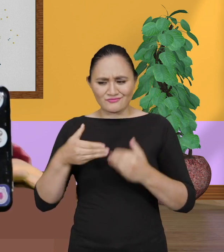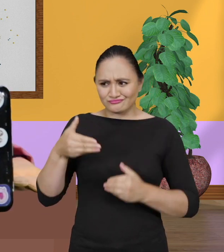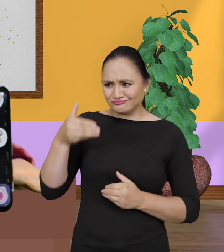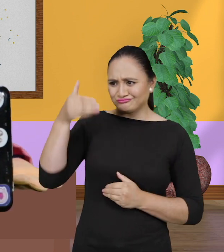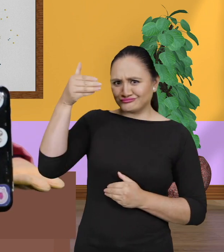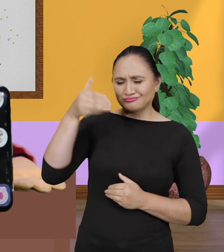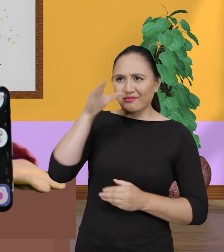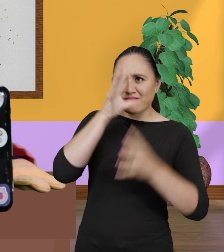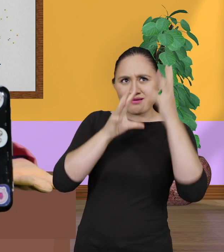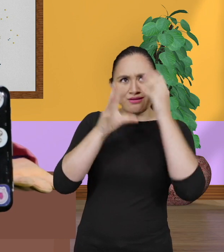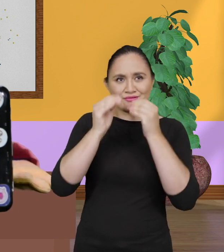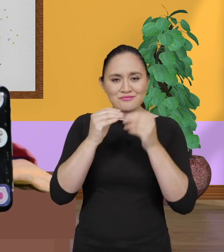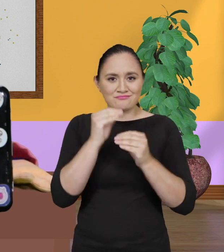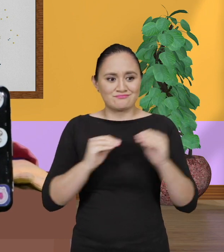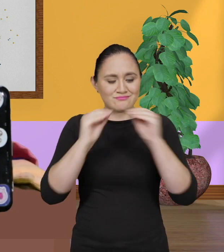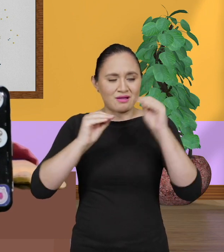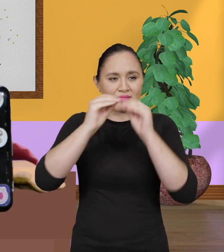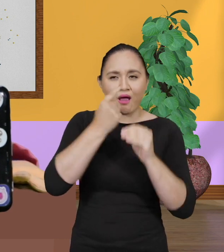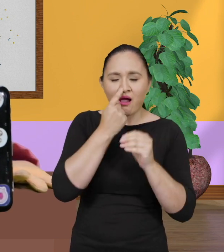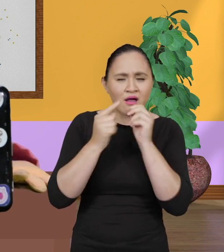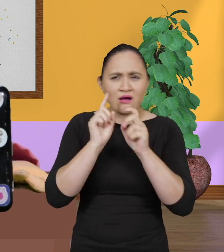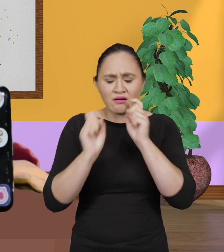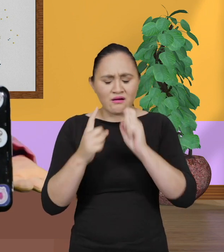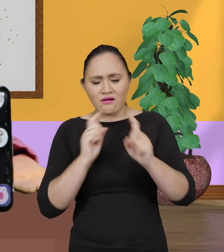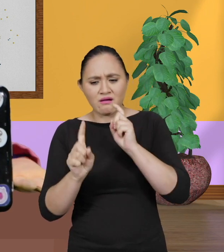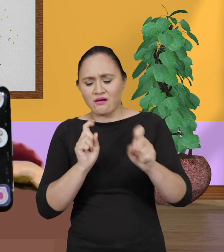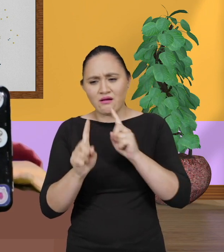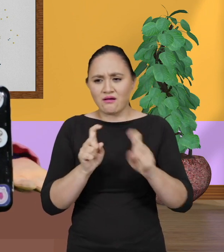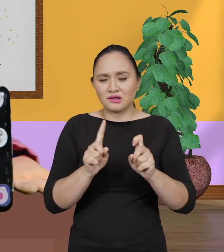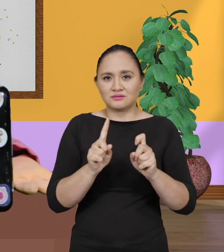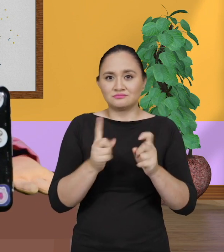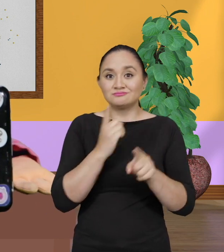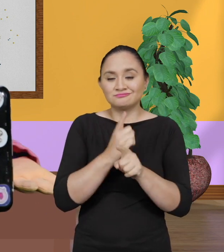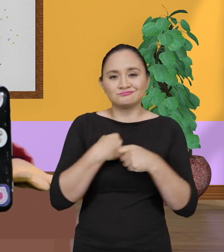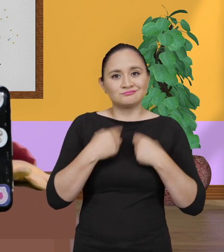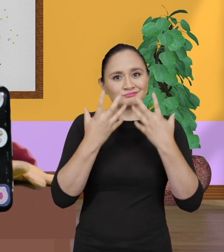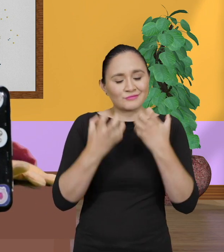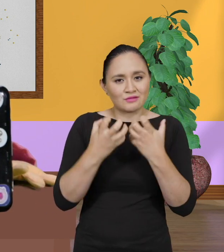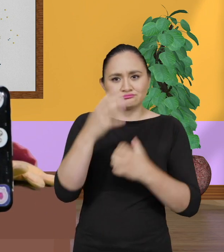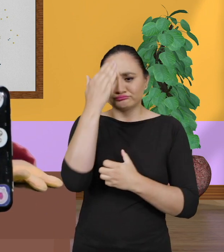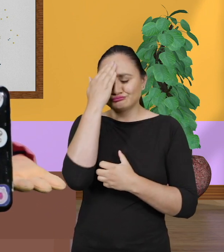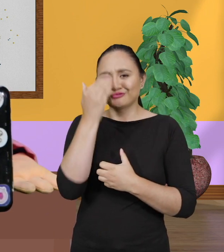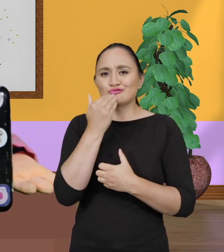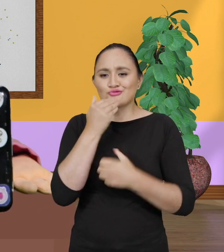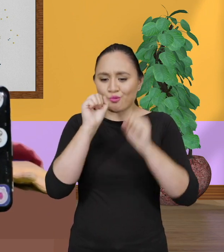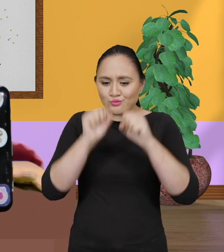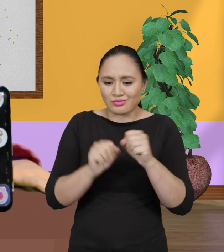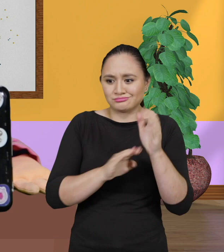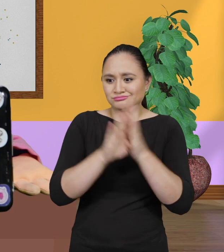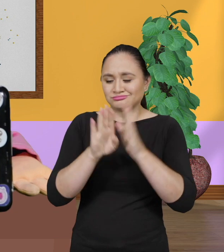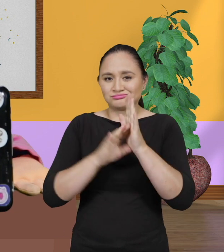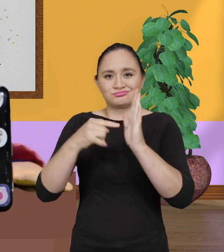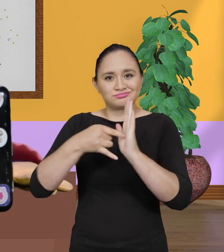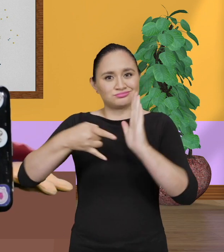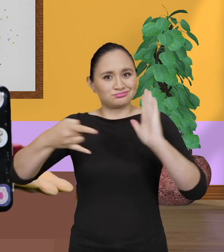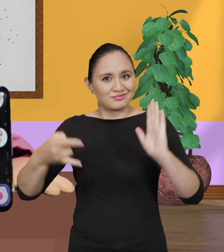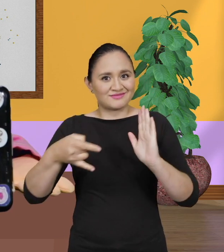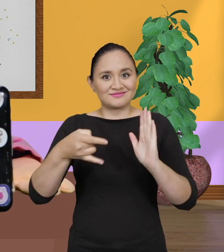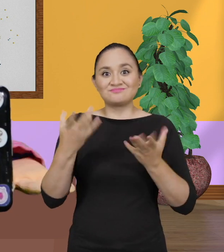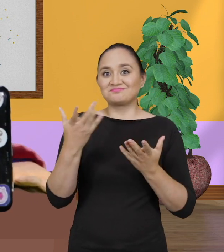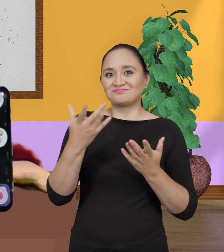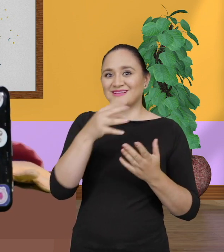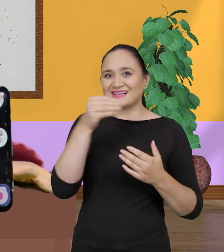vez tengo nuevas inquietudes. Por eso yo quiero saber cómo puede mejorar la tecnología